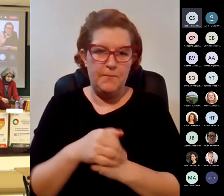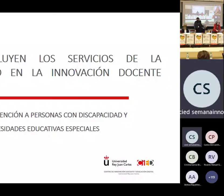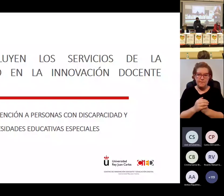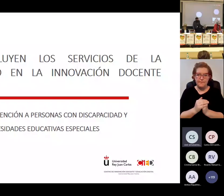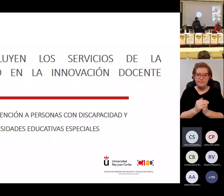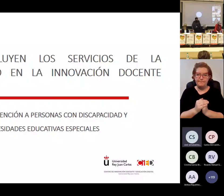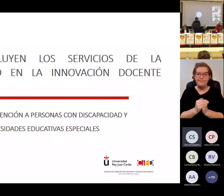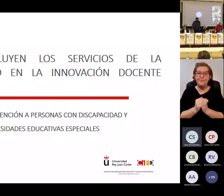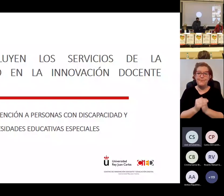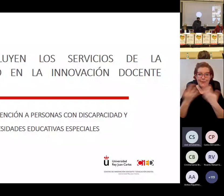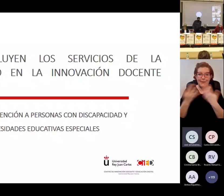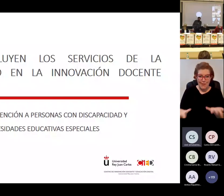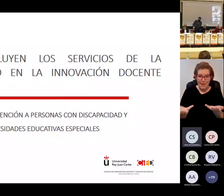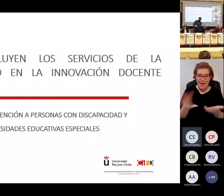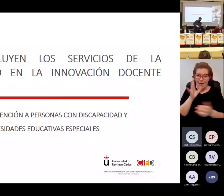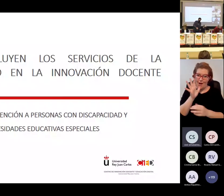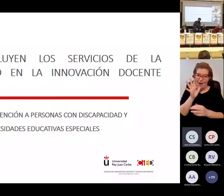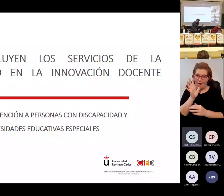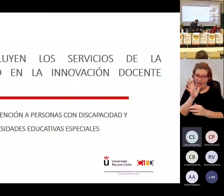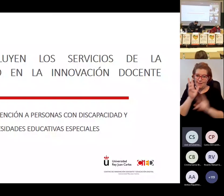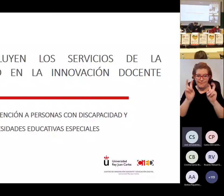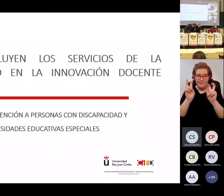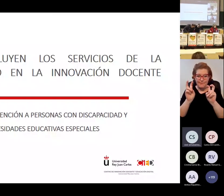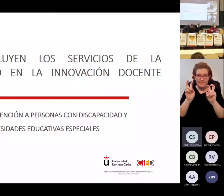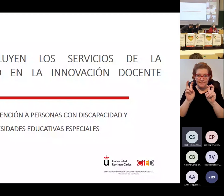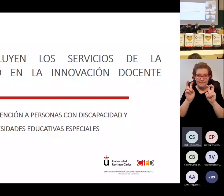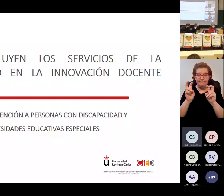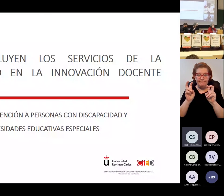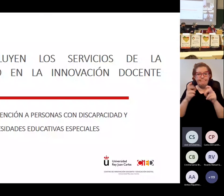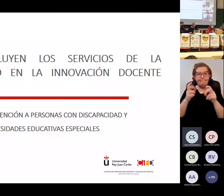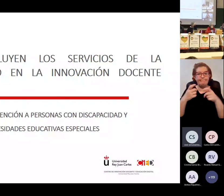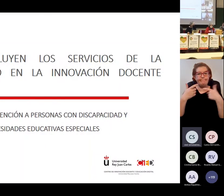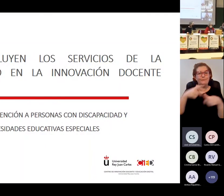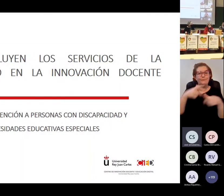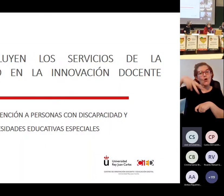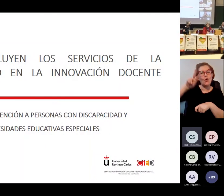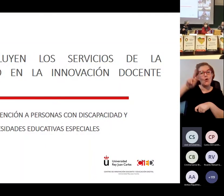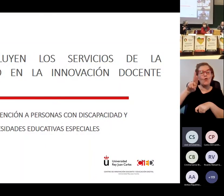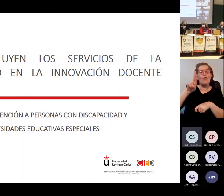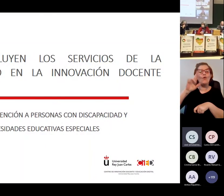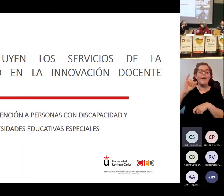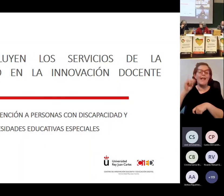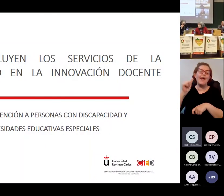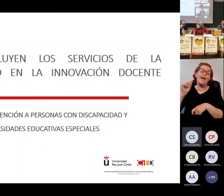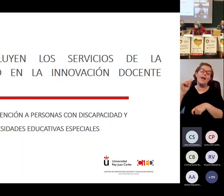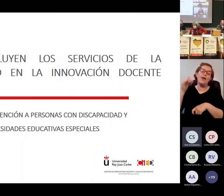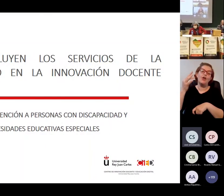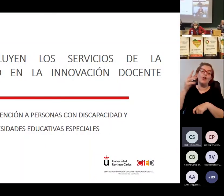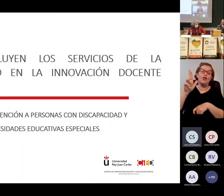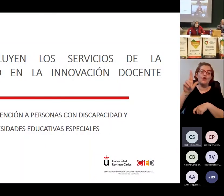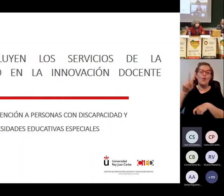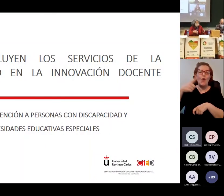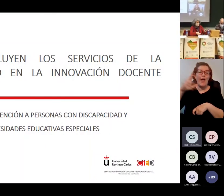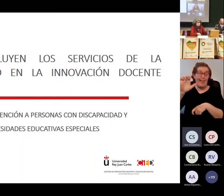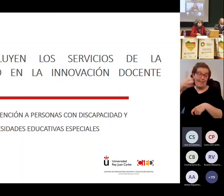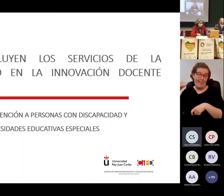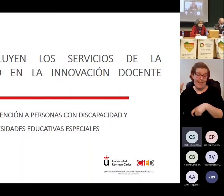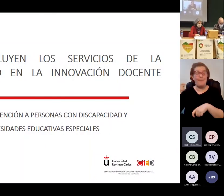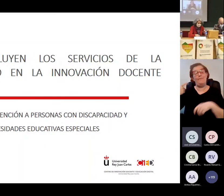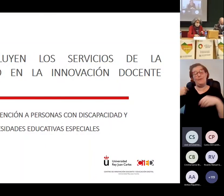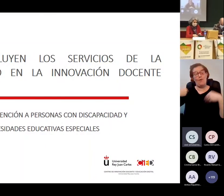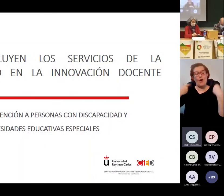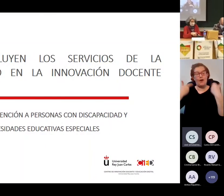Vale, pues la siguiente presentación corre a cargo de Nuria Trujeda Pedrajo, responsable de la Unidad de Atención a personas con discapacidad y necesidades